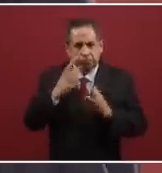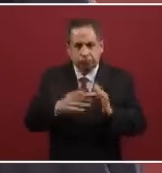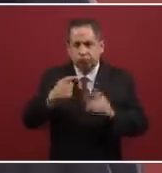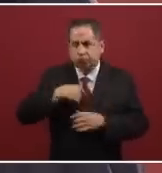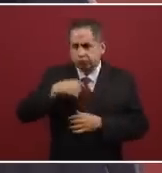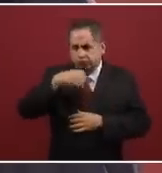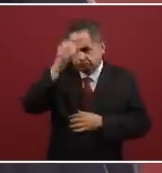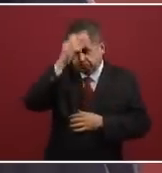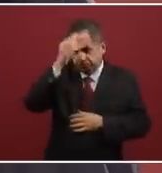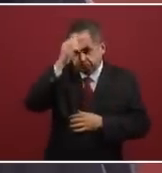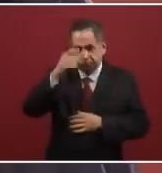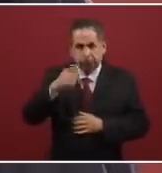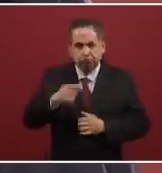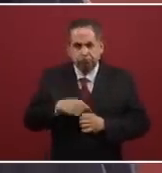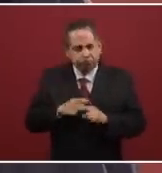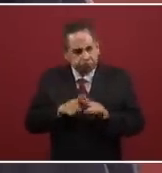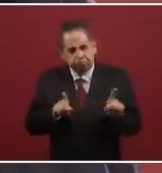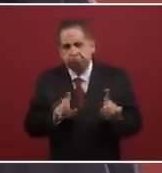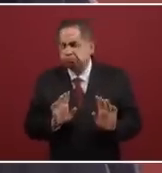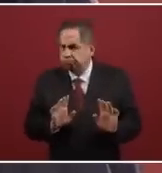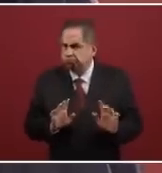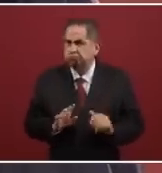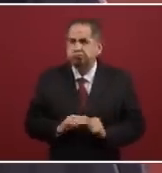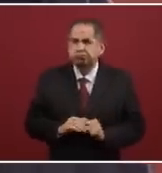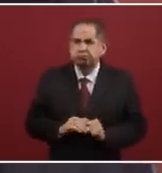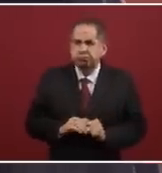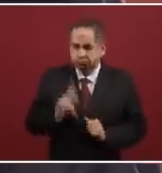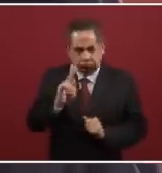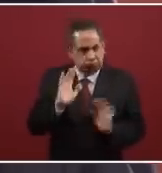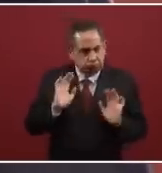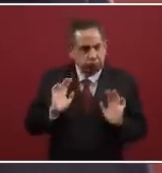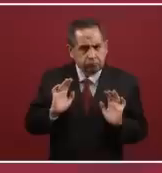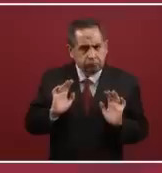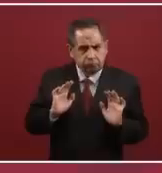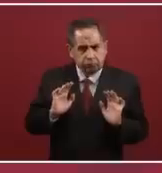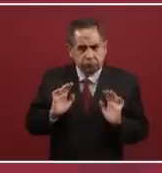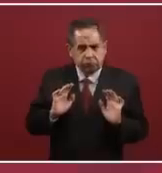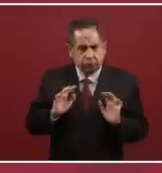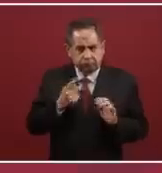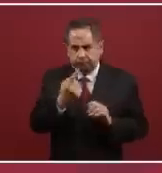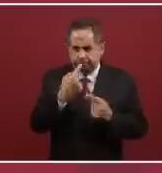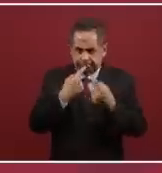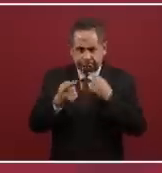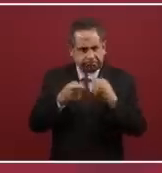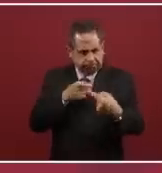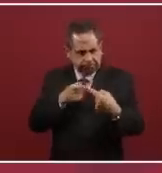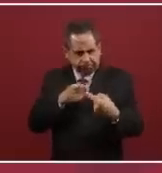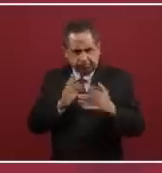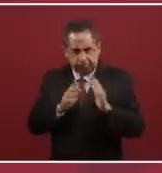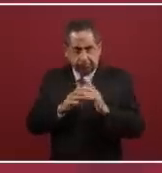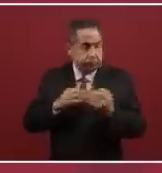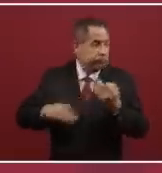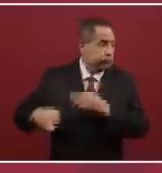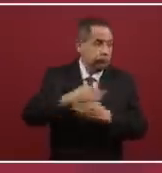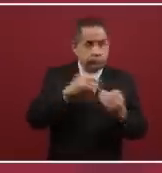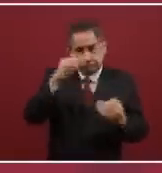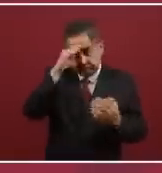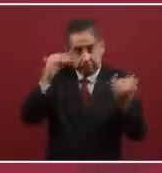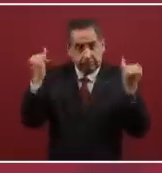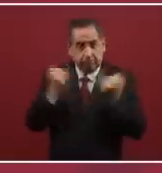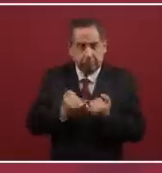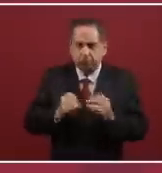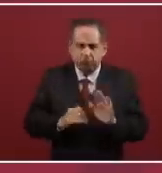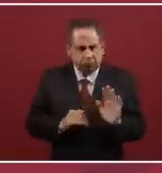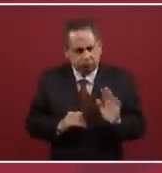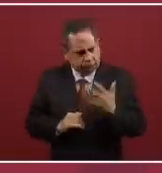opinión distinta, pero pues eso es la democracia, ¿no? No podemos todos pensar de la